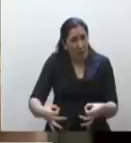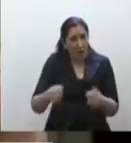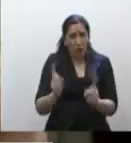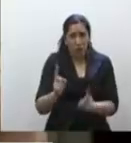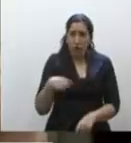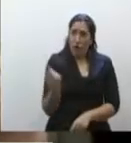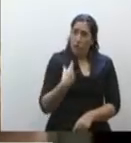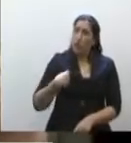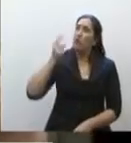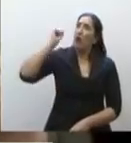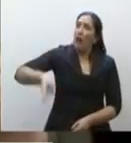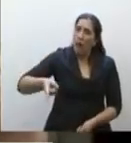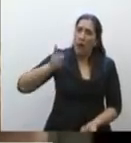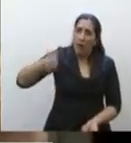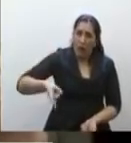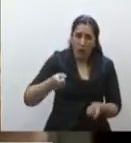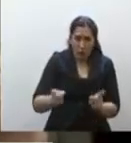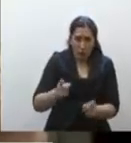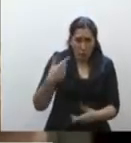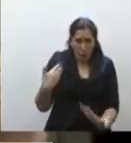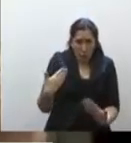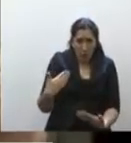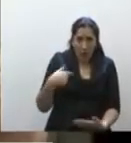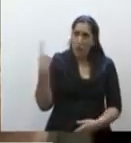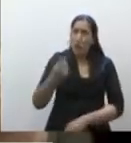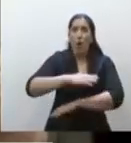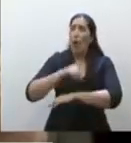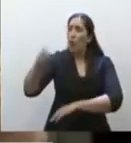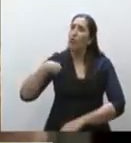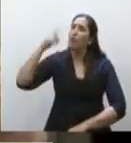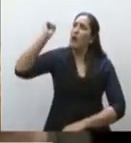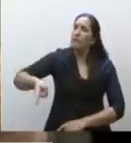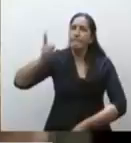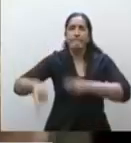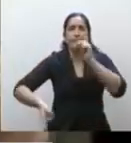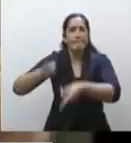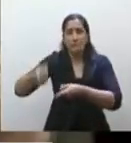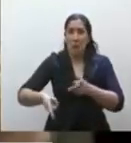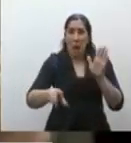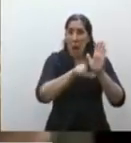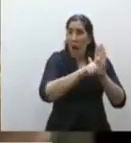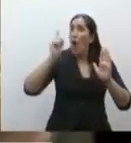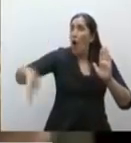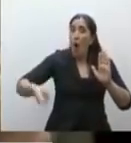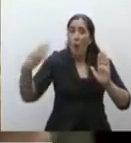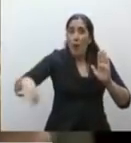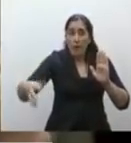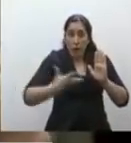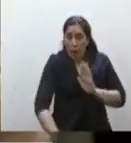sigámosle imponiéndoles unos la conducta a los otros, porque está claro que esta no era una ley que obligaba a abortar a nadie.